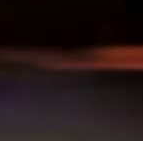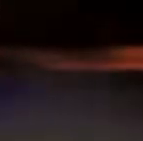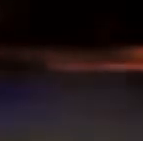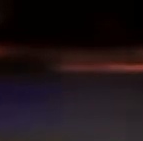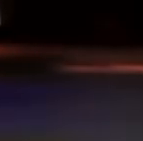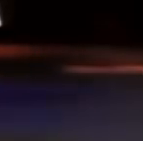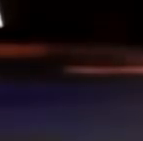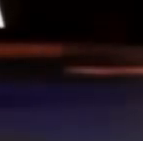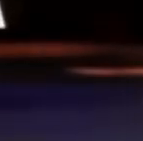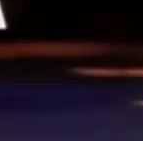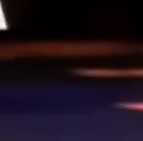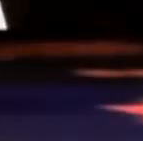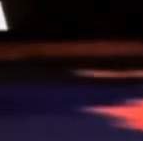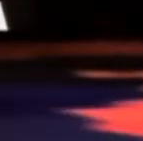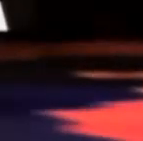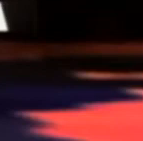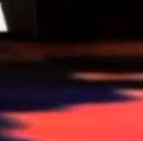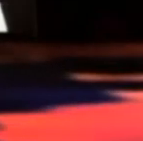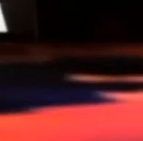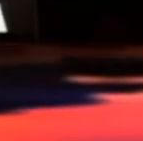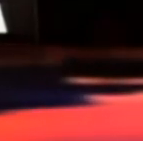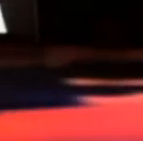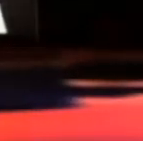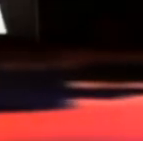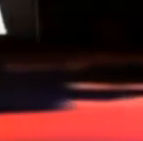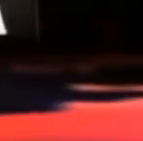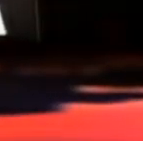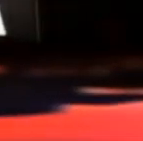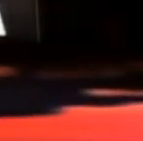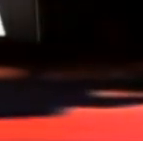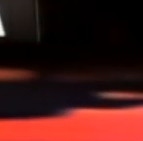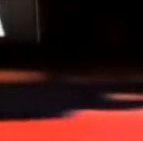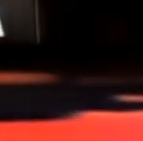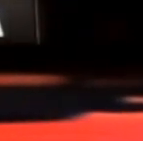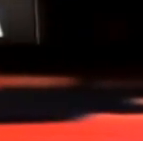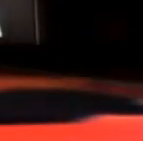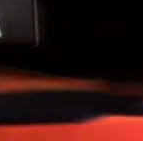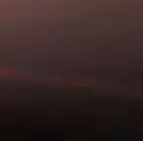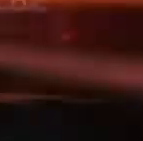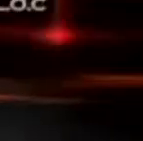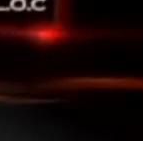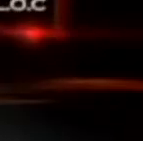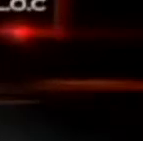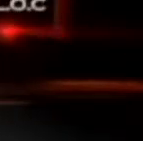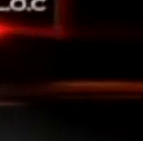Telerama Noticias presenta su segmento Entrevista.